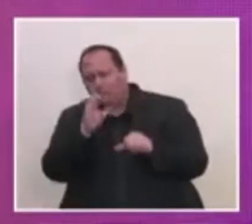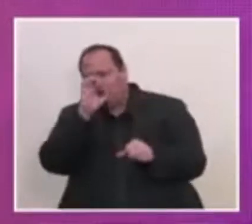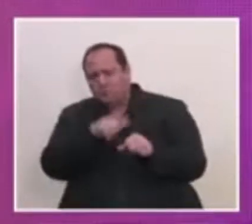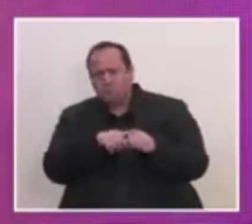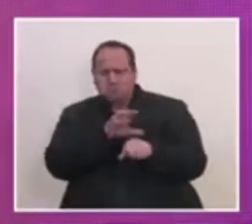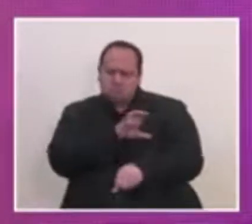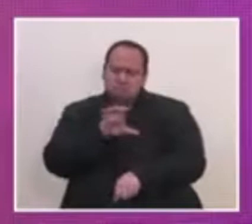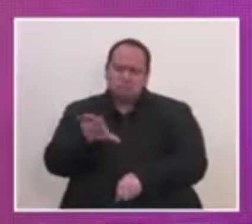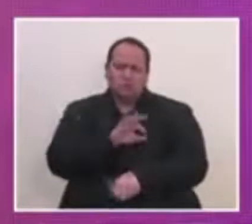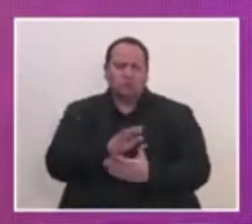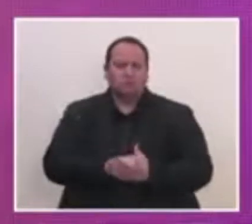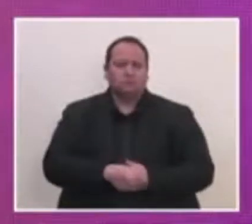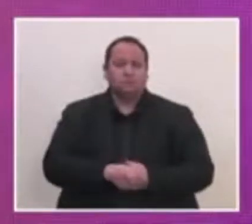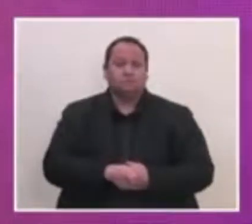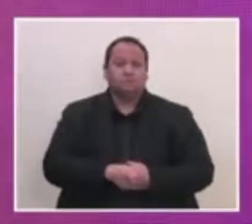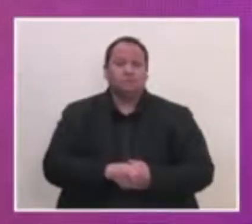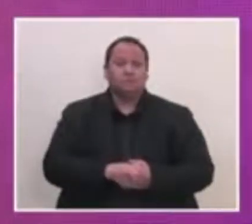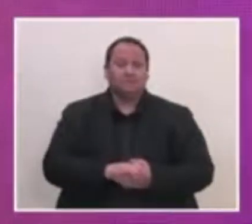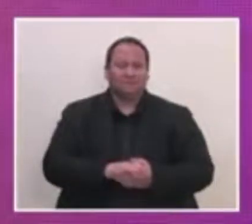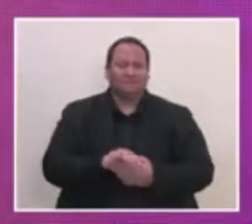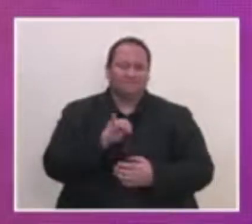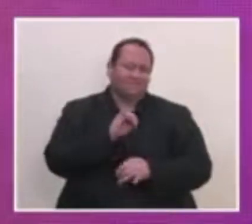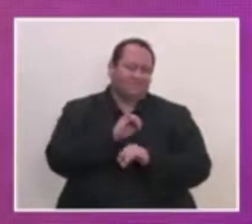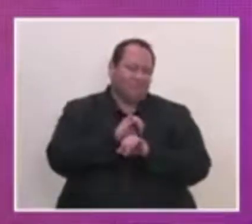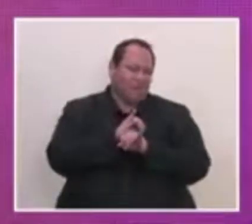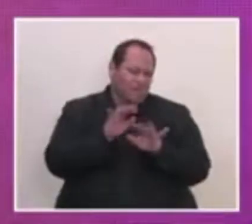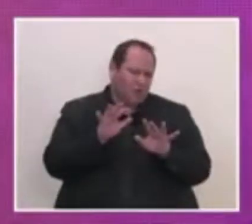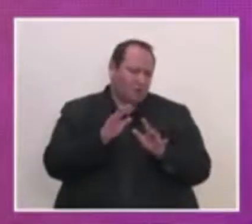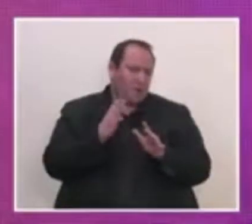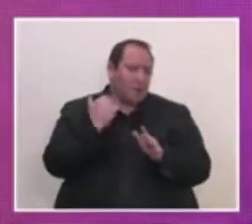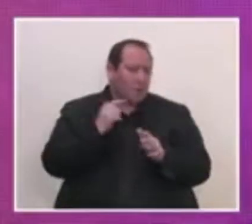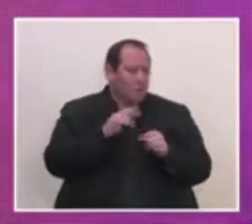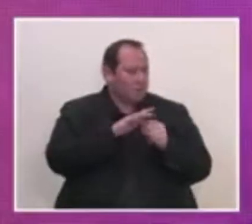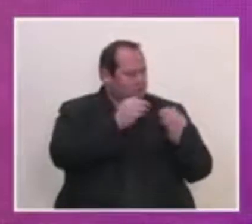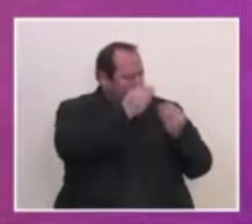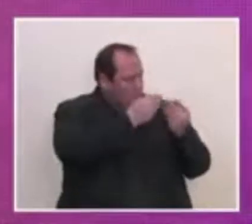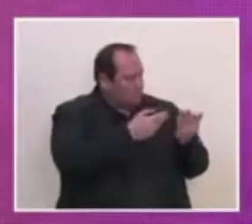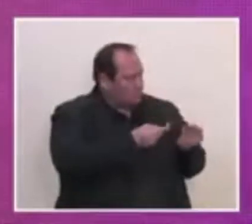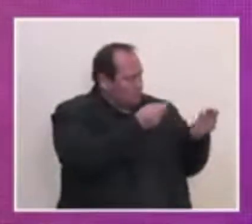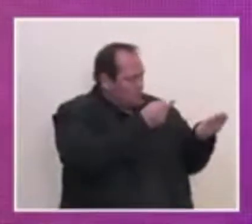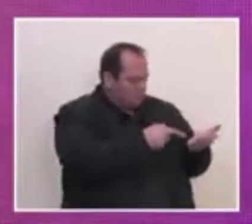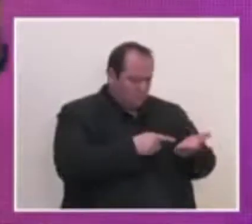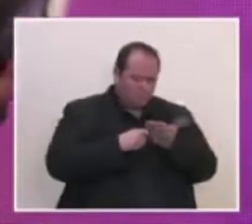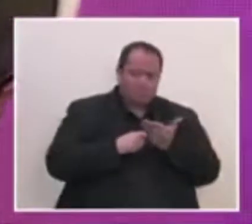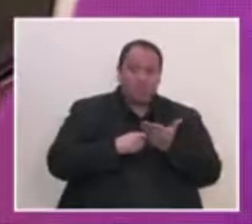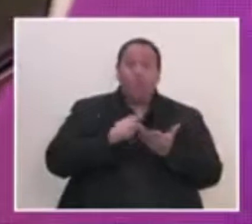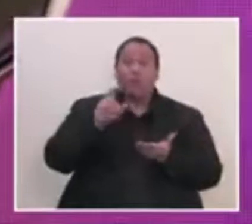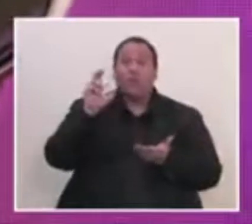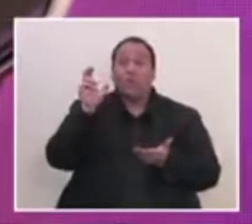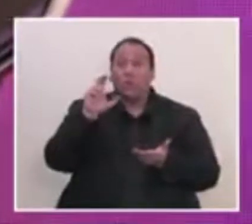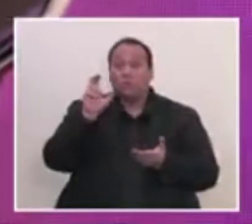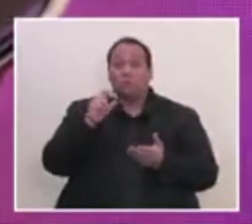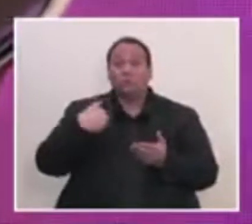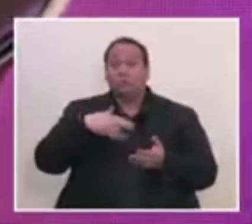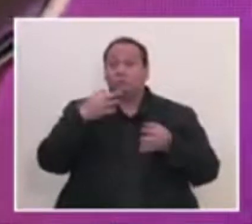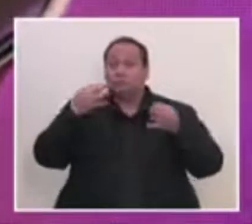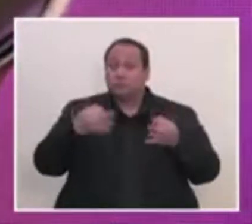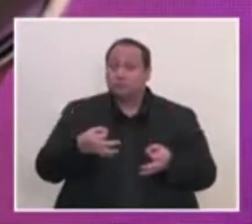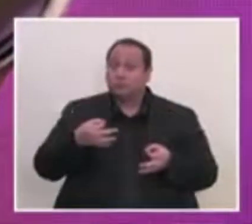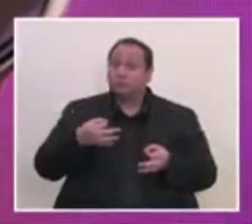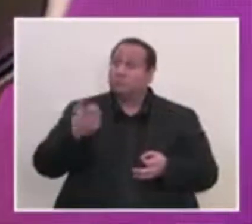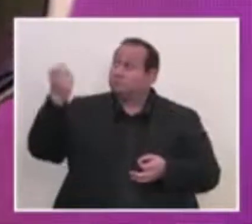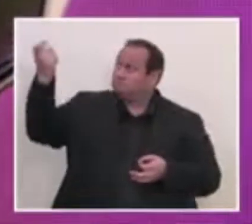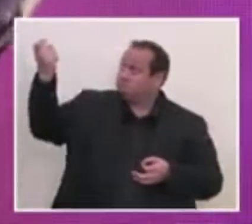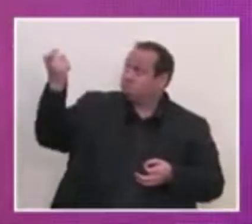culturales en el informe que le solicitó que le di a la gobernadora es que al momento de oficialmente no recibir